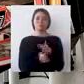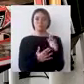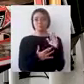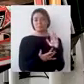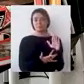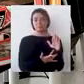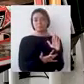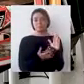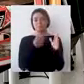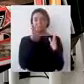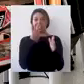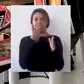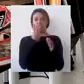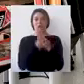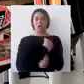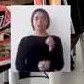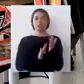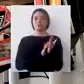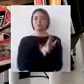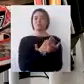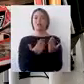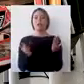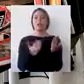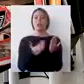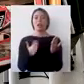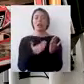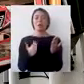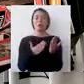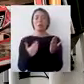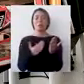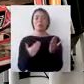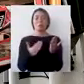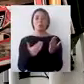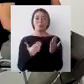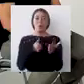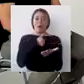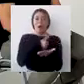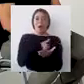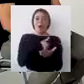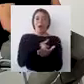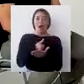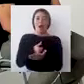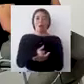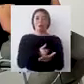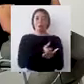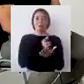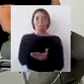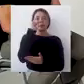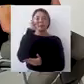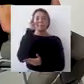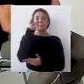dos, que son una trilogía de libros de autores pereiranos